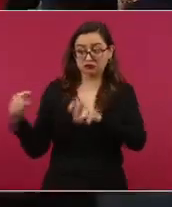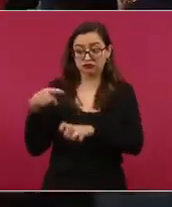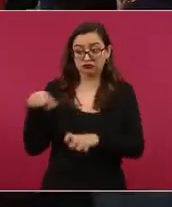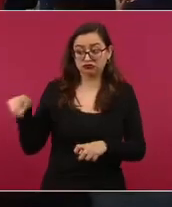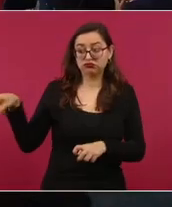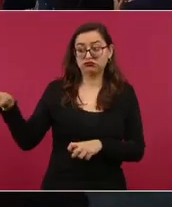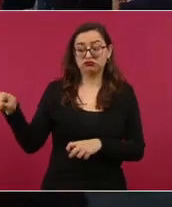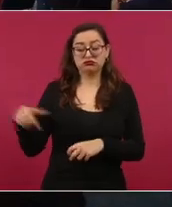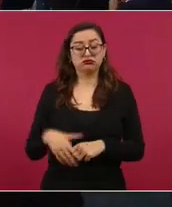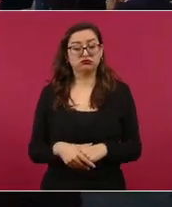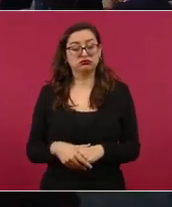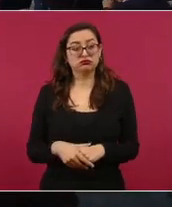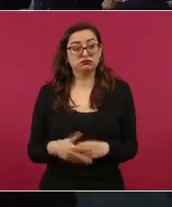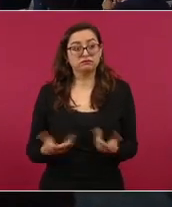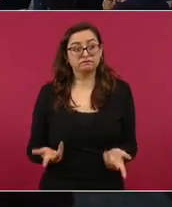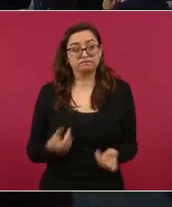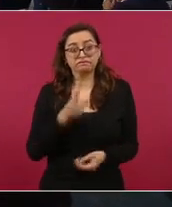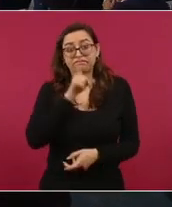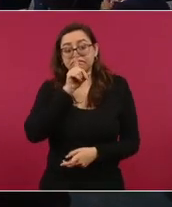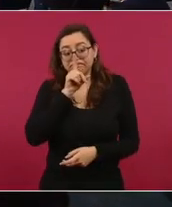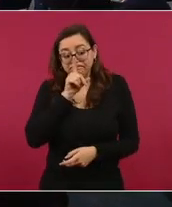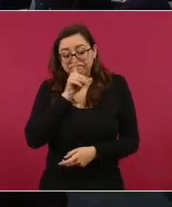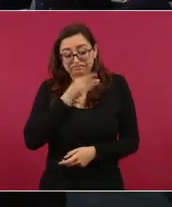se oponían